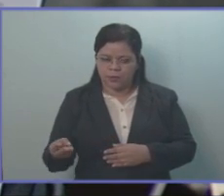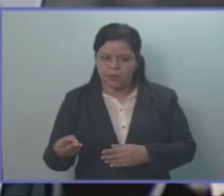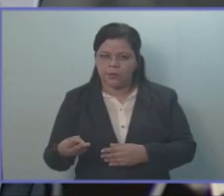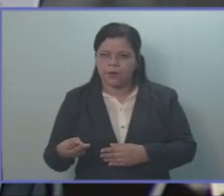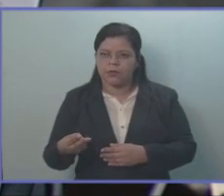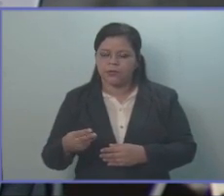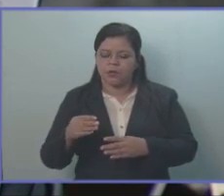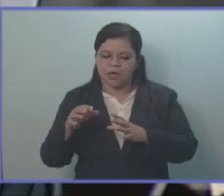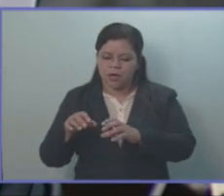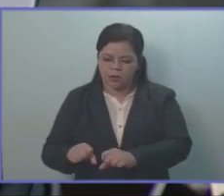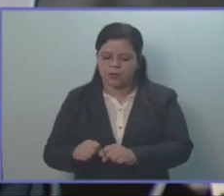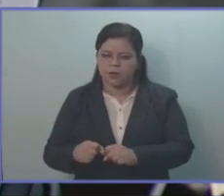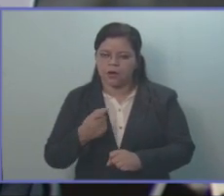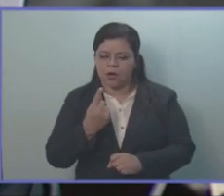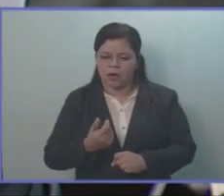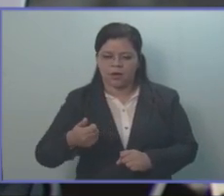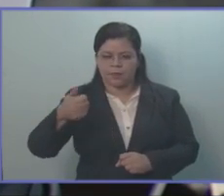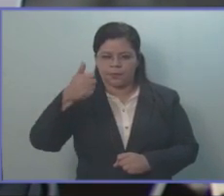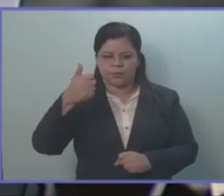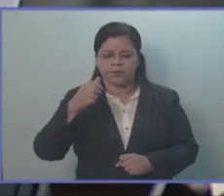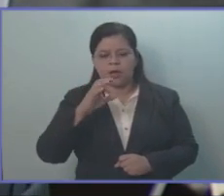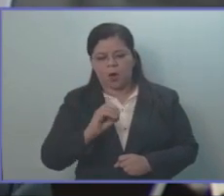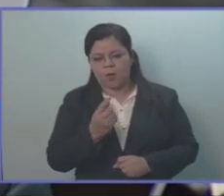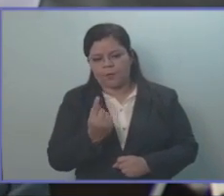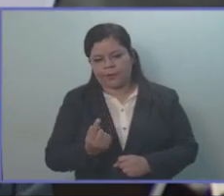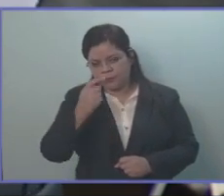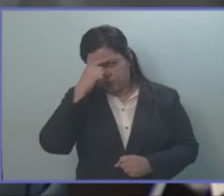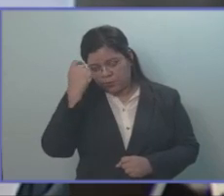dominio al funcionario empleado.